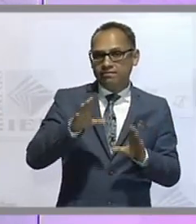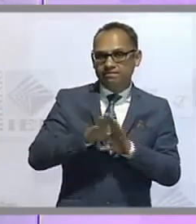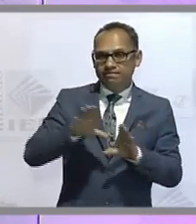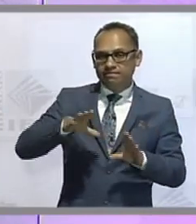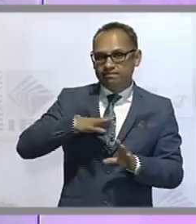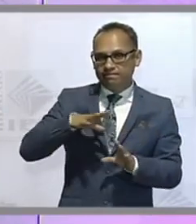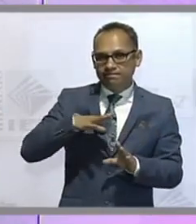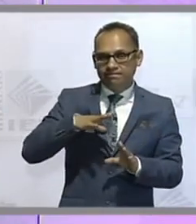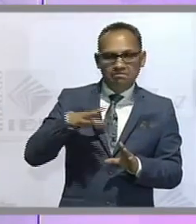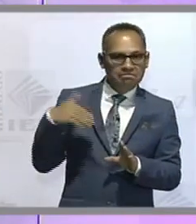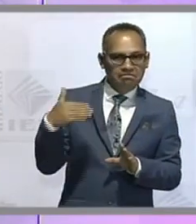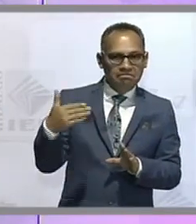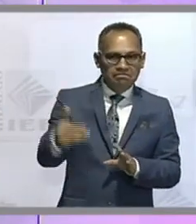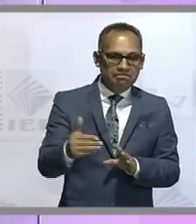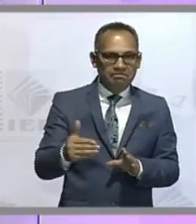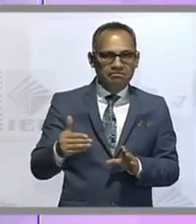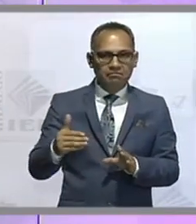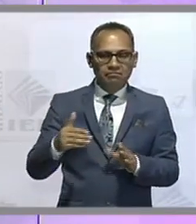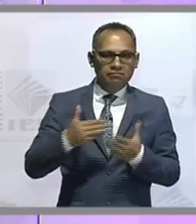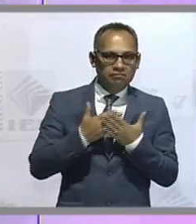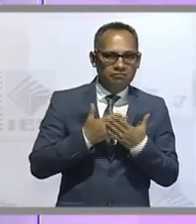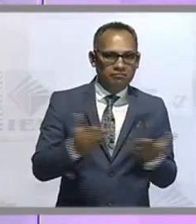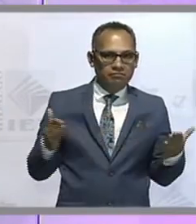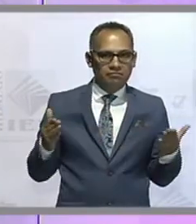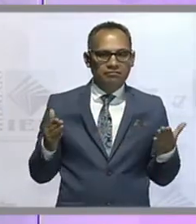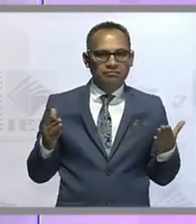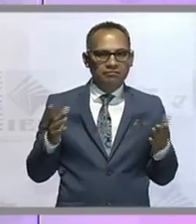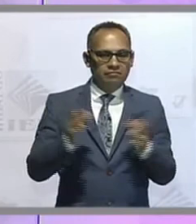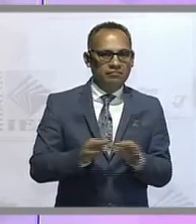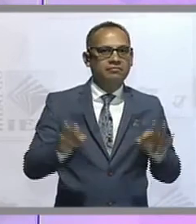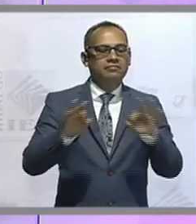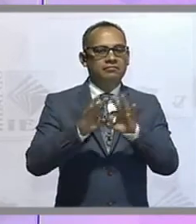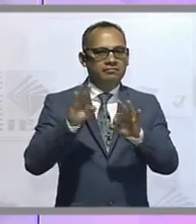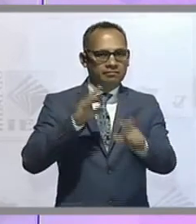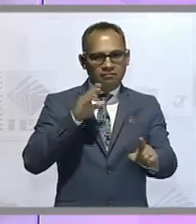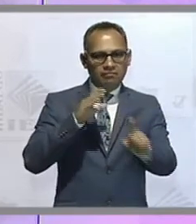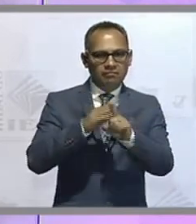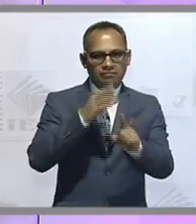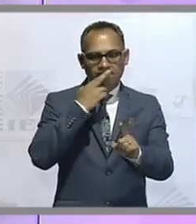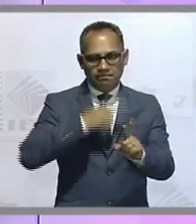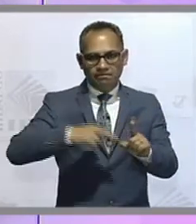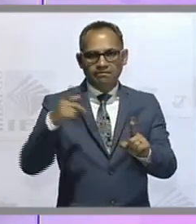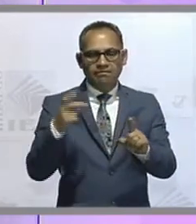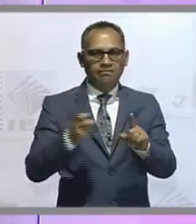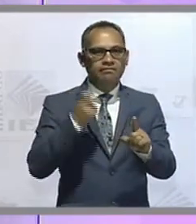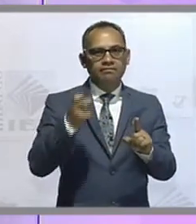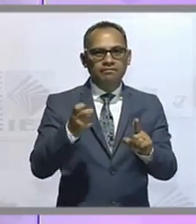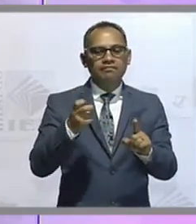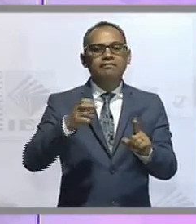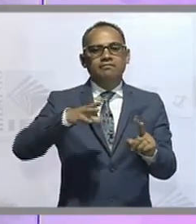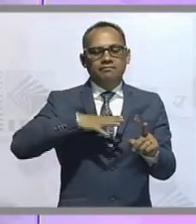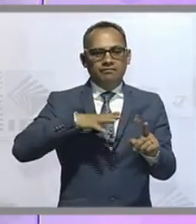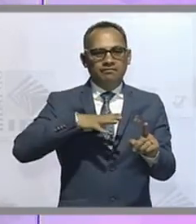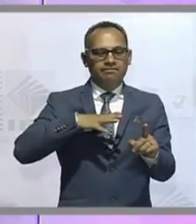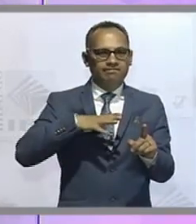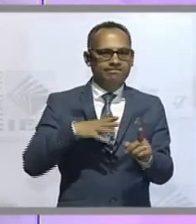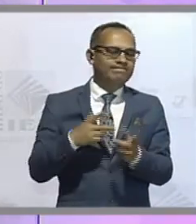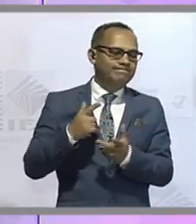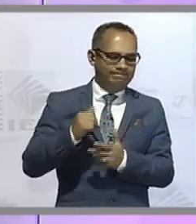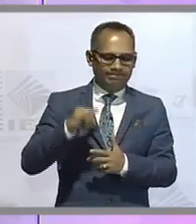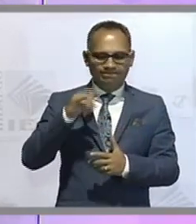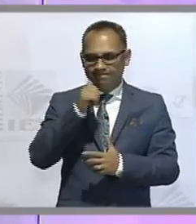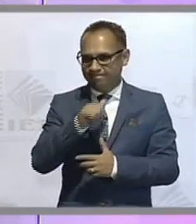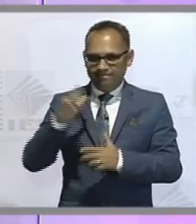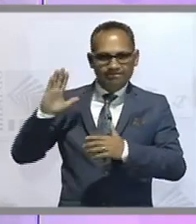lo que vamos a trabajar es para que el compromiso se haga desde este momento como me he comprometido desde el